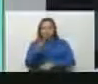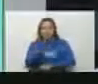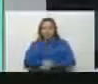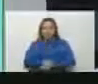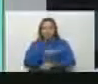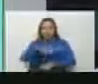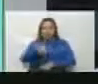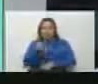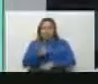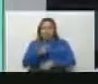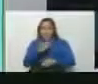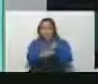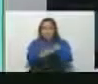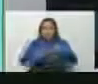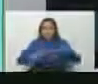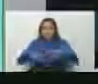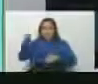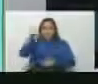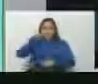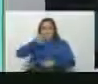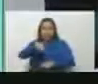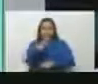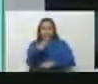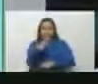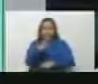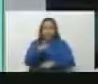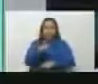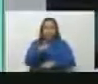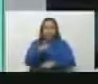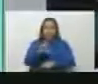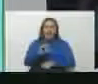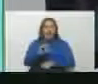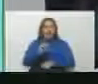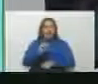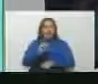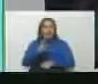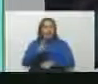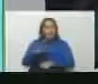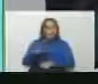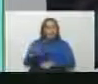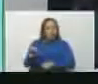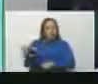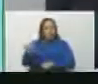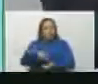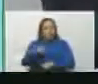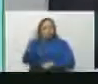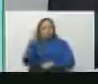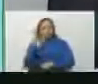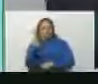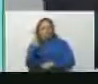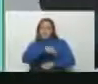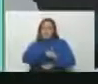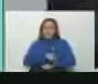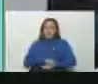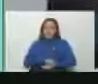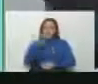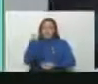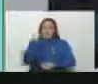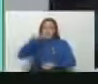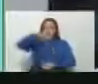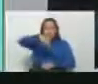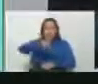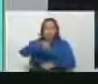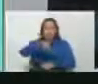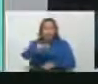tenemos la sangre de Guaycaipuro, pero también la sangre del negro Miguel y también de Simón Bolívar. Sí. Estamos hablando de tres potencias, estamos hablando de tres potestades y